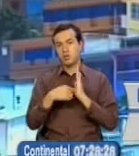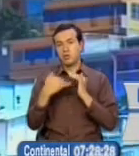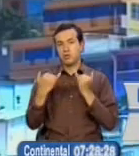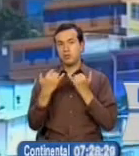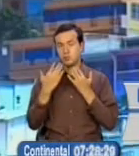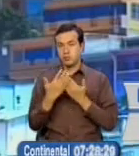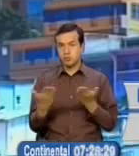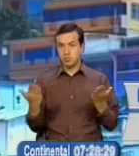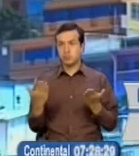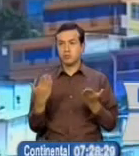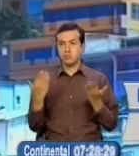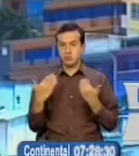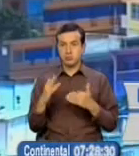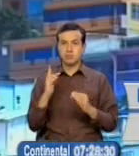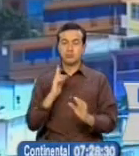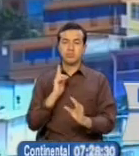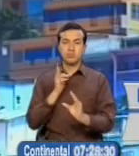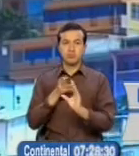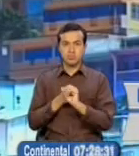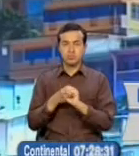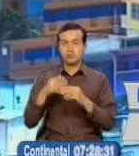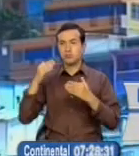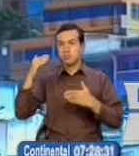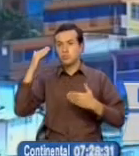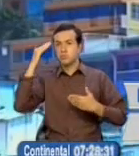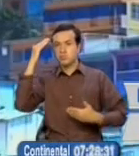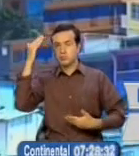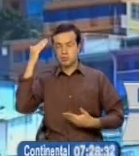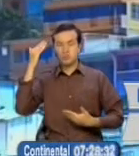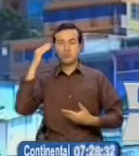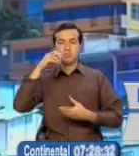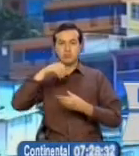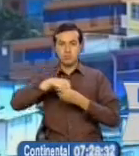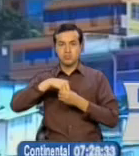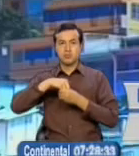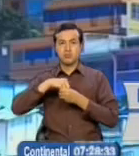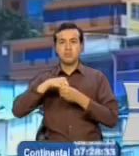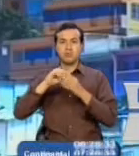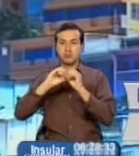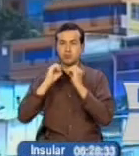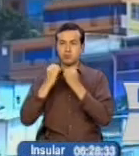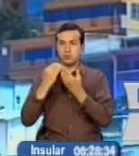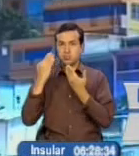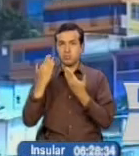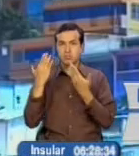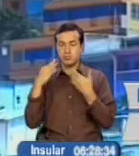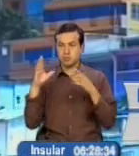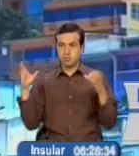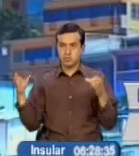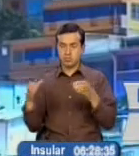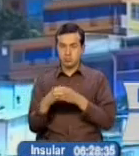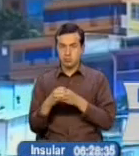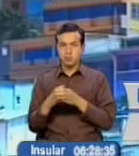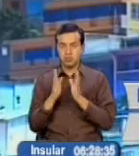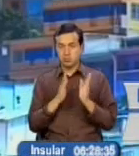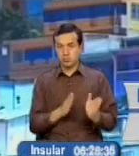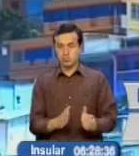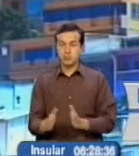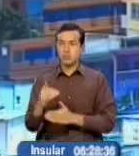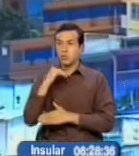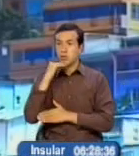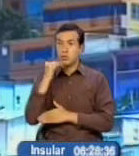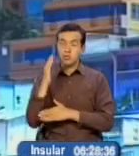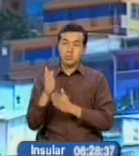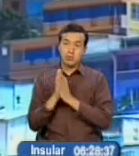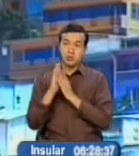momento, participando políticamente dentro del movimiento en el cual me encuentro, somos orgánicos y si exigen en algún